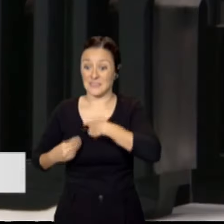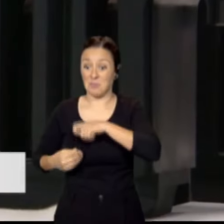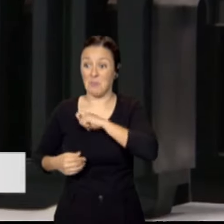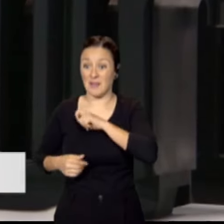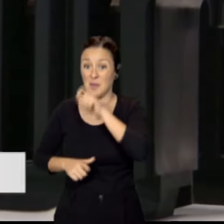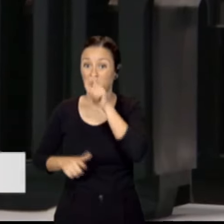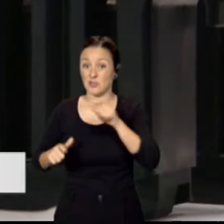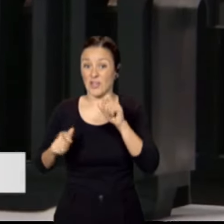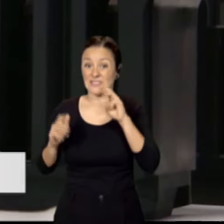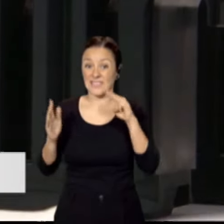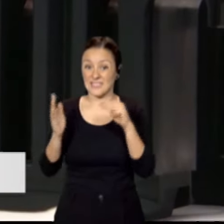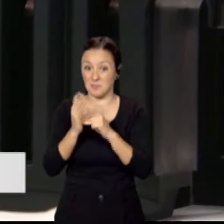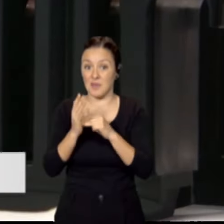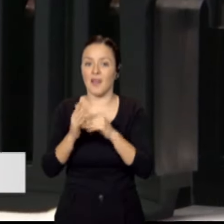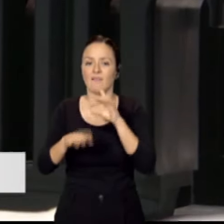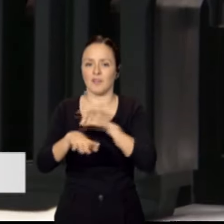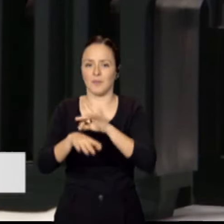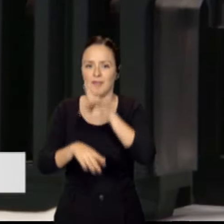3000